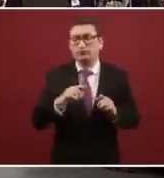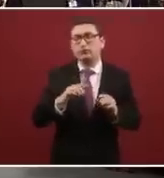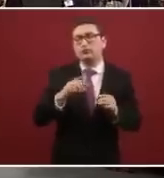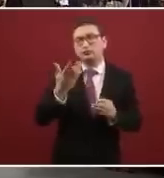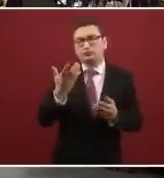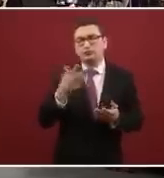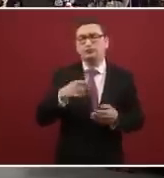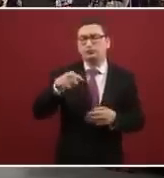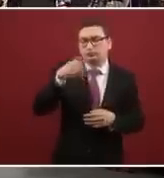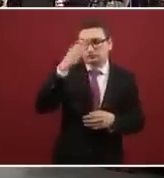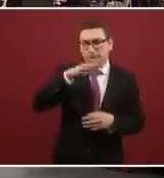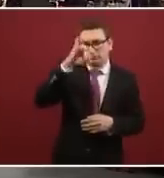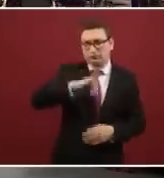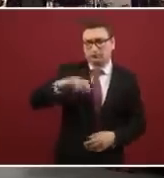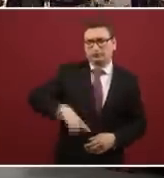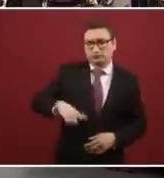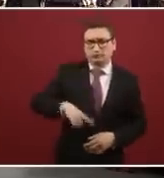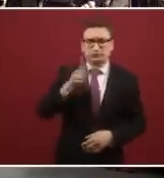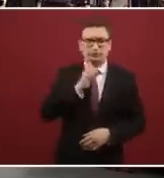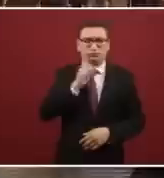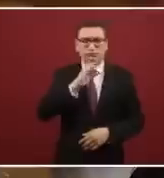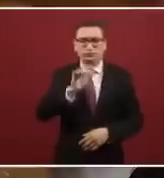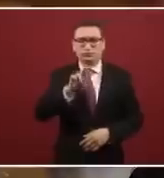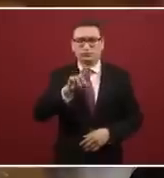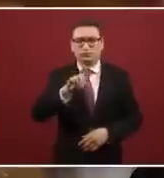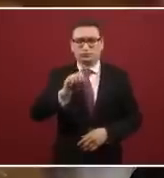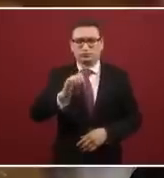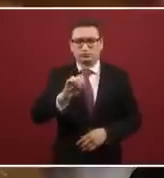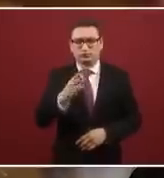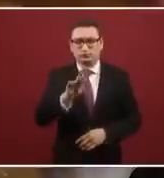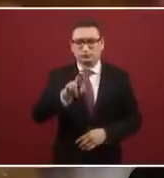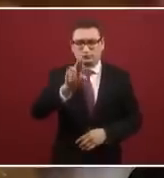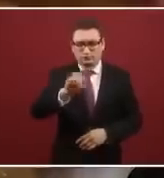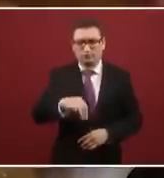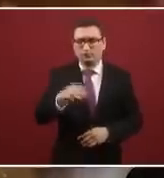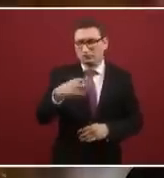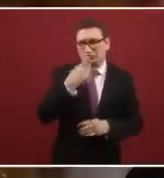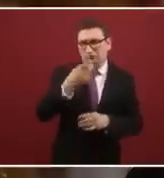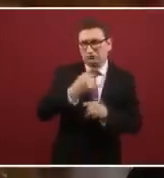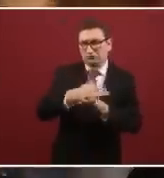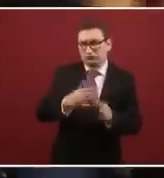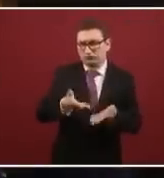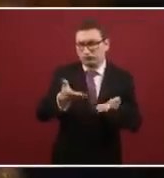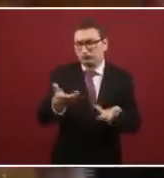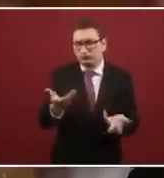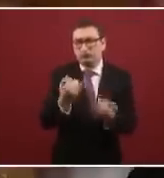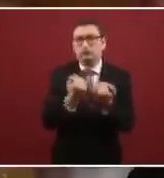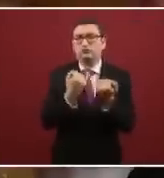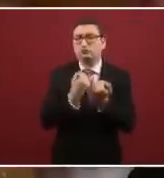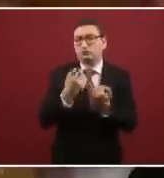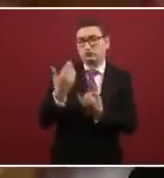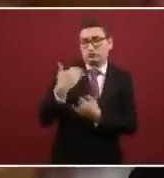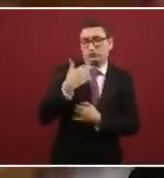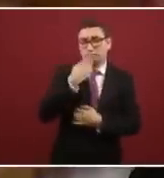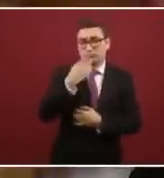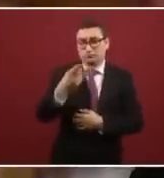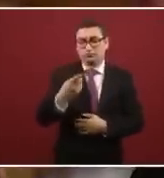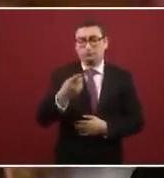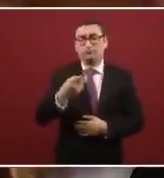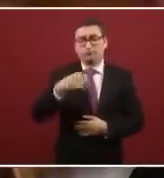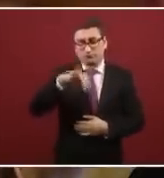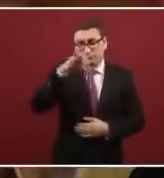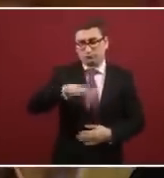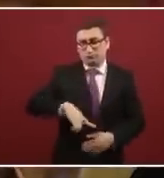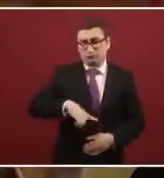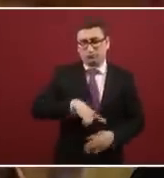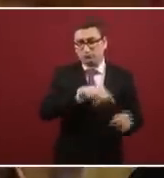Sheinbaum, y le pregunto porque hace también unos días se informó que también se va a instalar aquí la Guardia Nacional. Se había